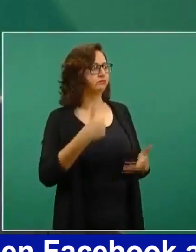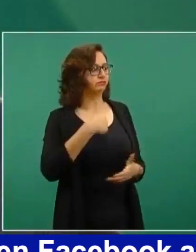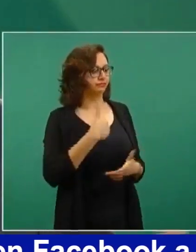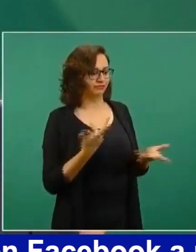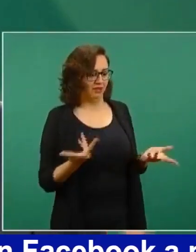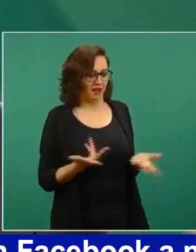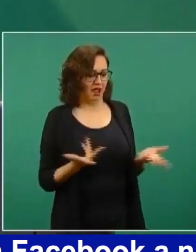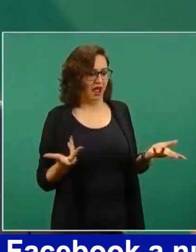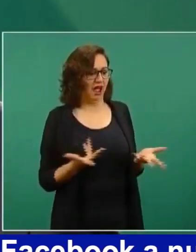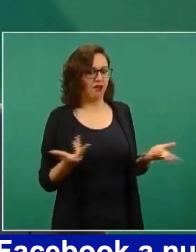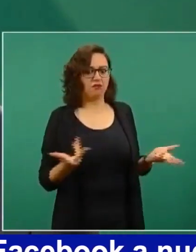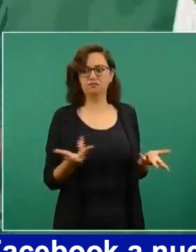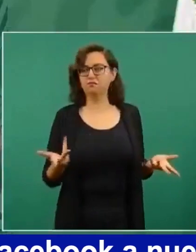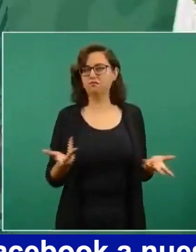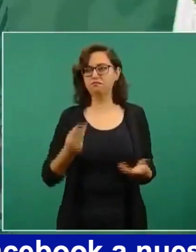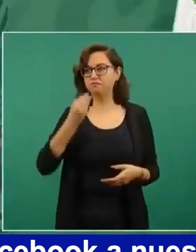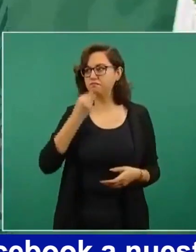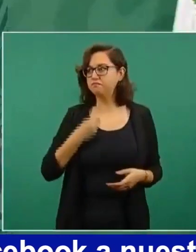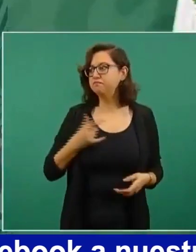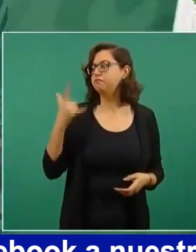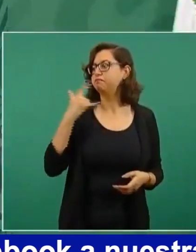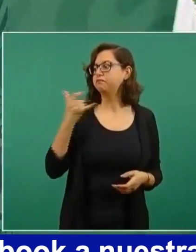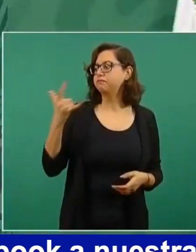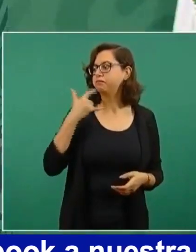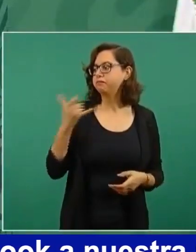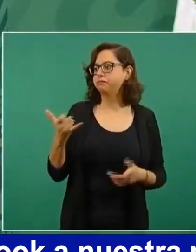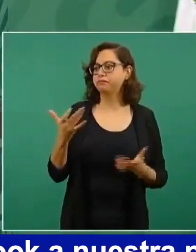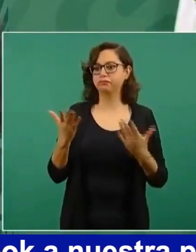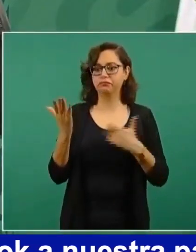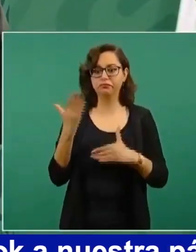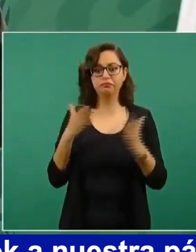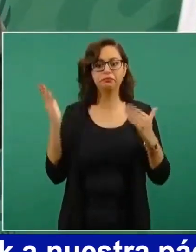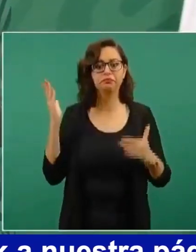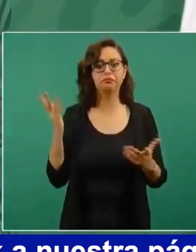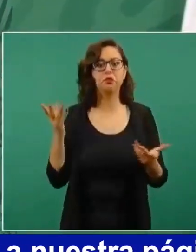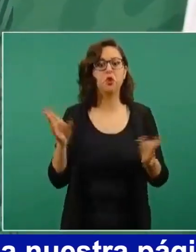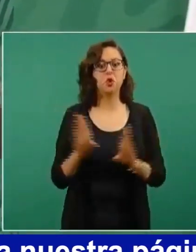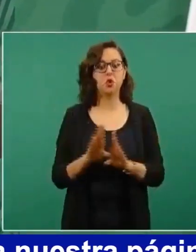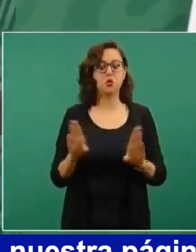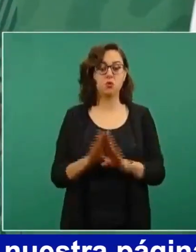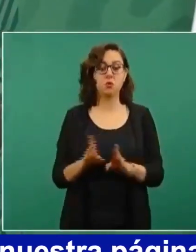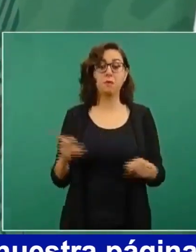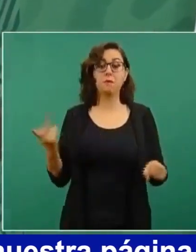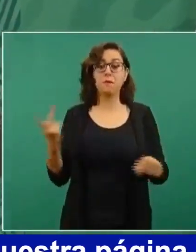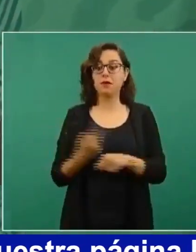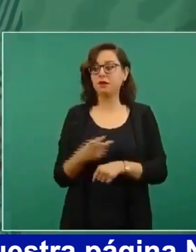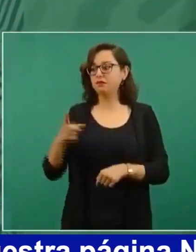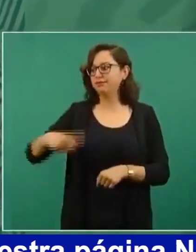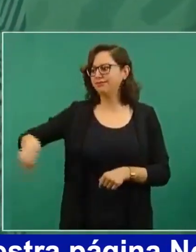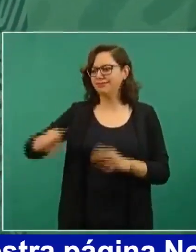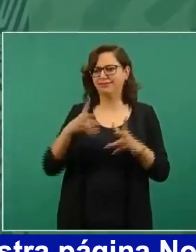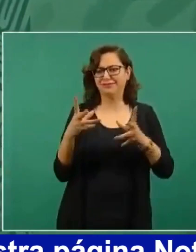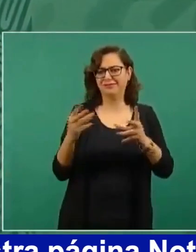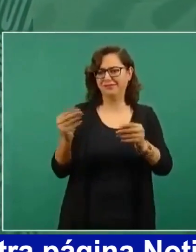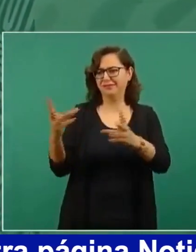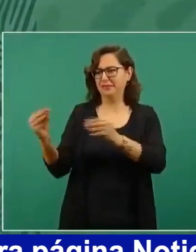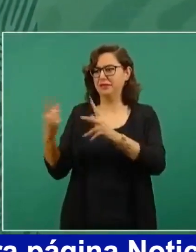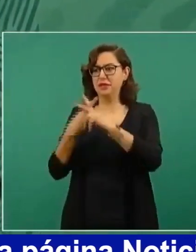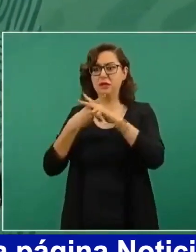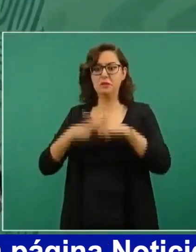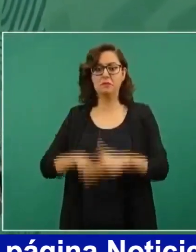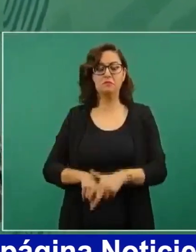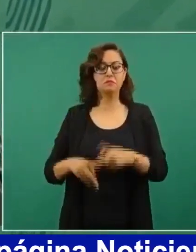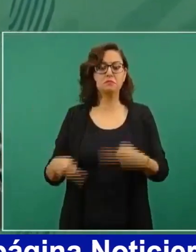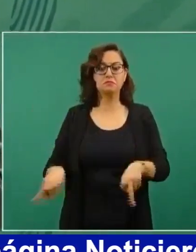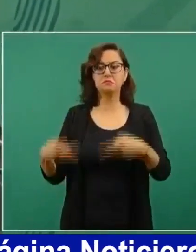busca cómo salir adelante. Entonces, crece la economía informal